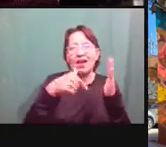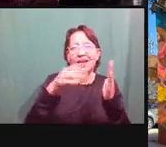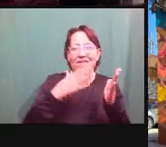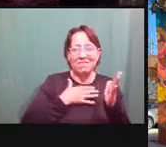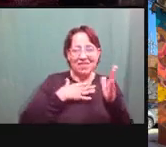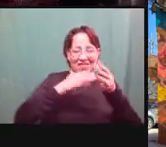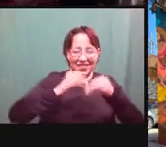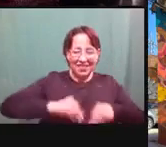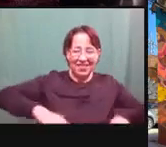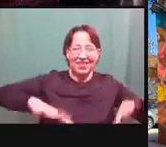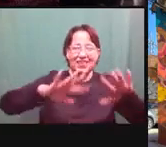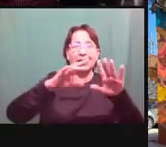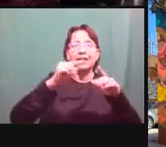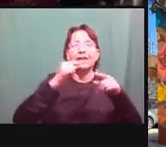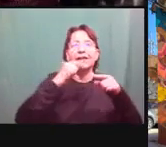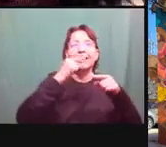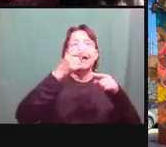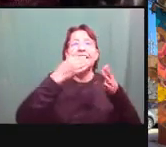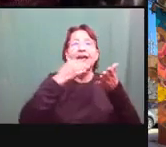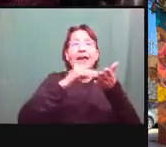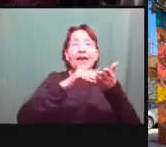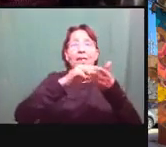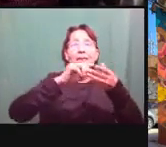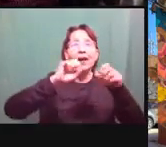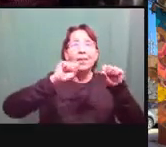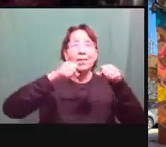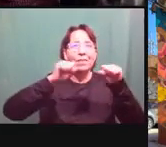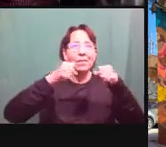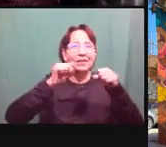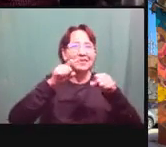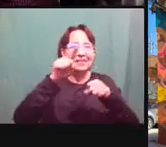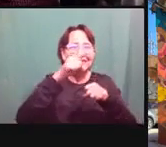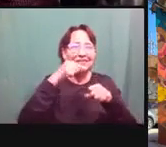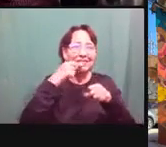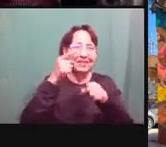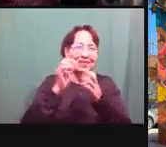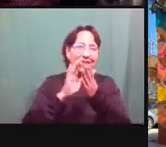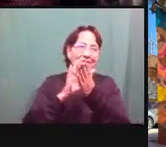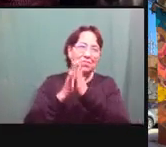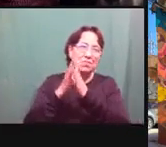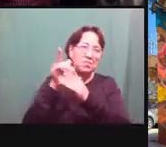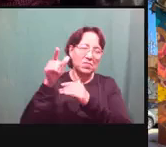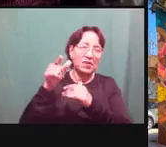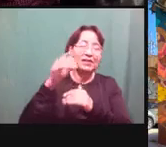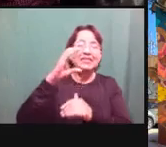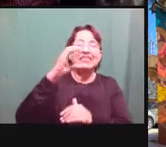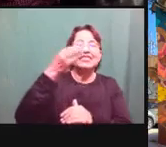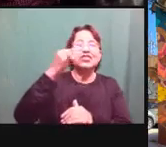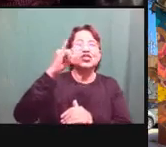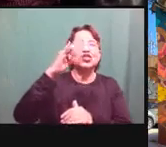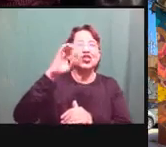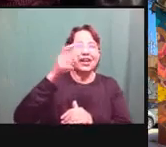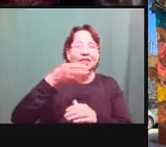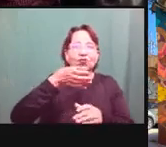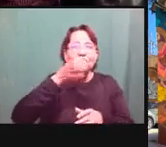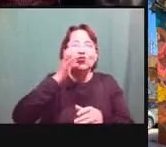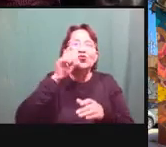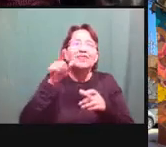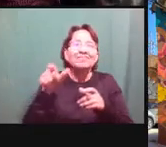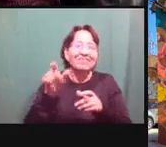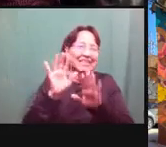tierra, digamos, el maíz, muy importante para el centro de Bogotá, para la chicha. Entonces, pues considero